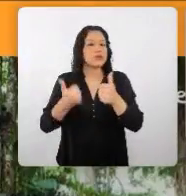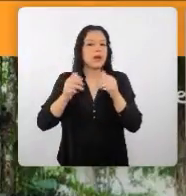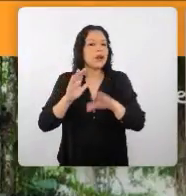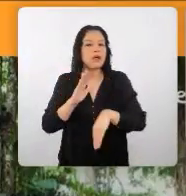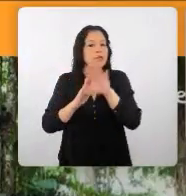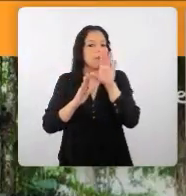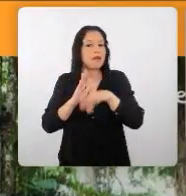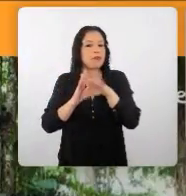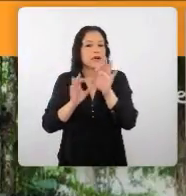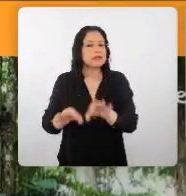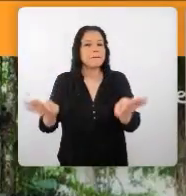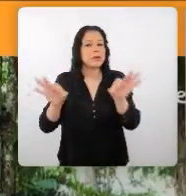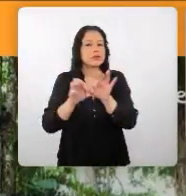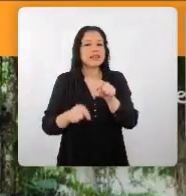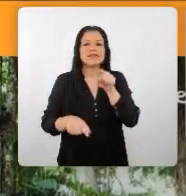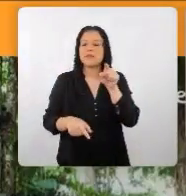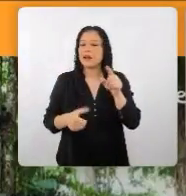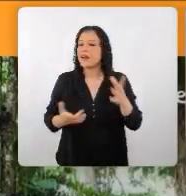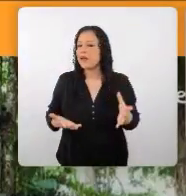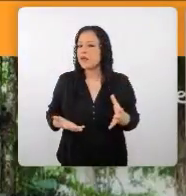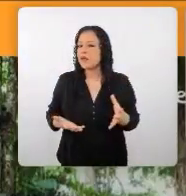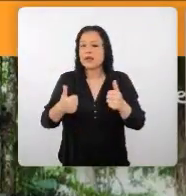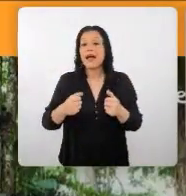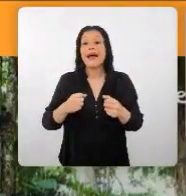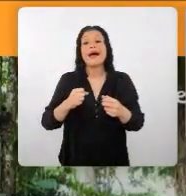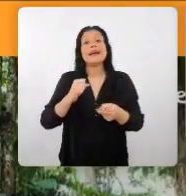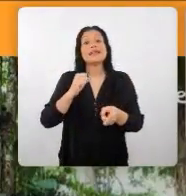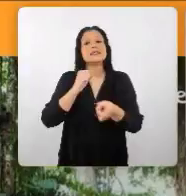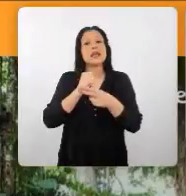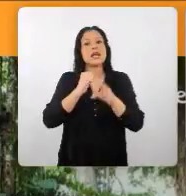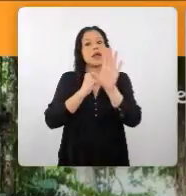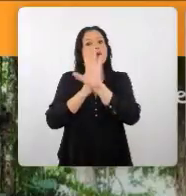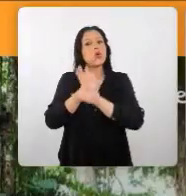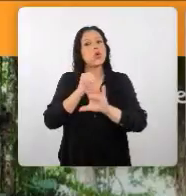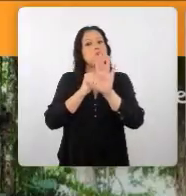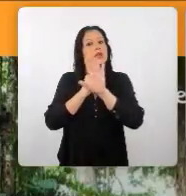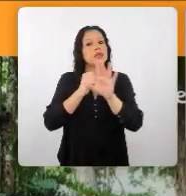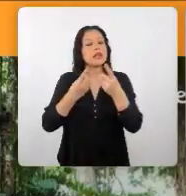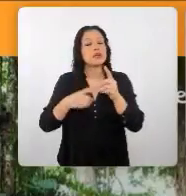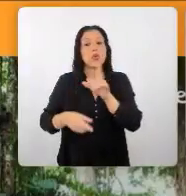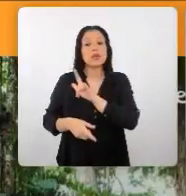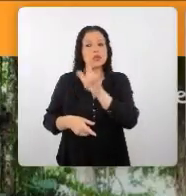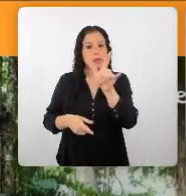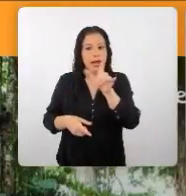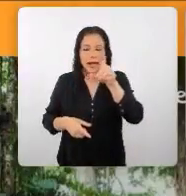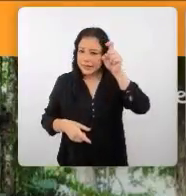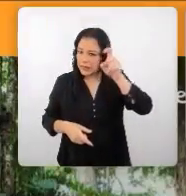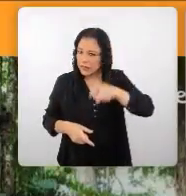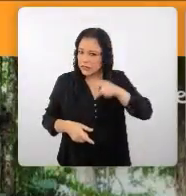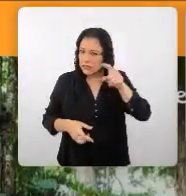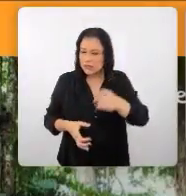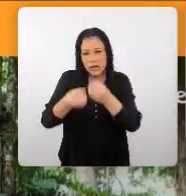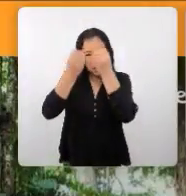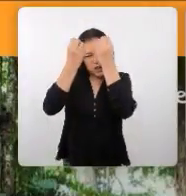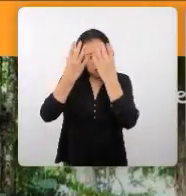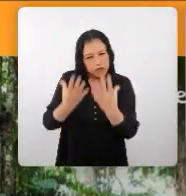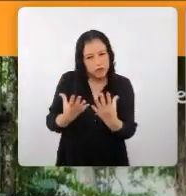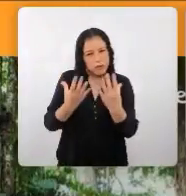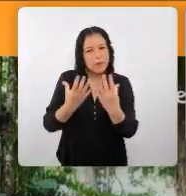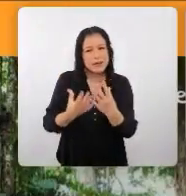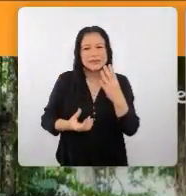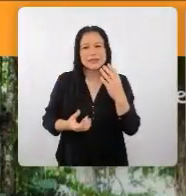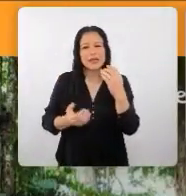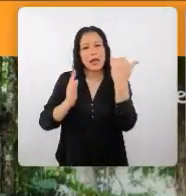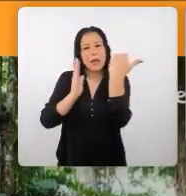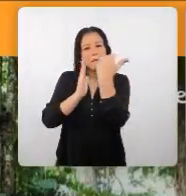lo más importante para él es la seguridad en los viajes, ¿no? Ellos necesitan informarse de